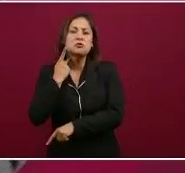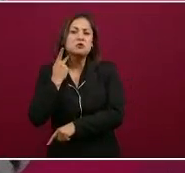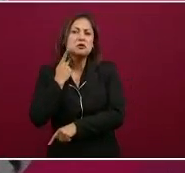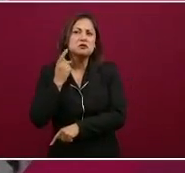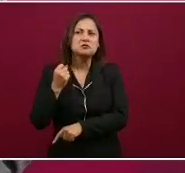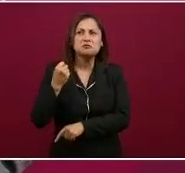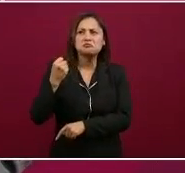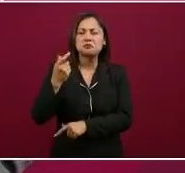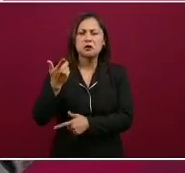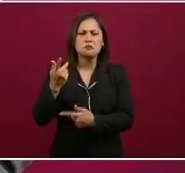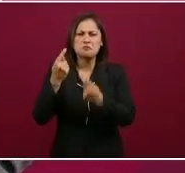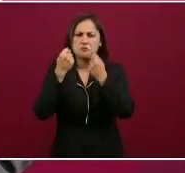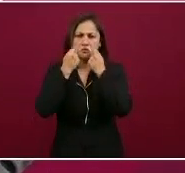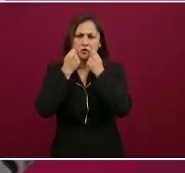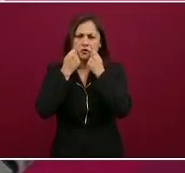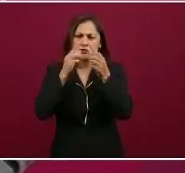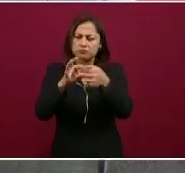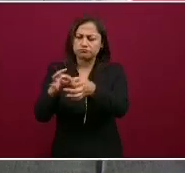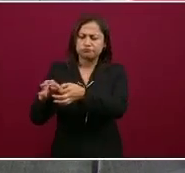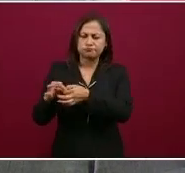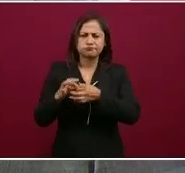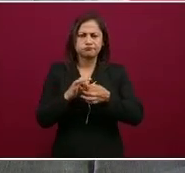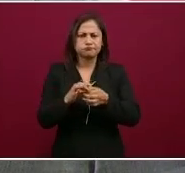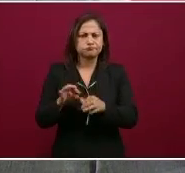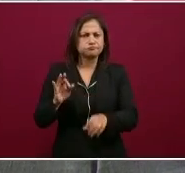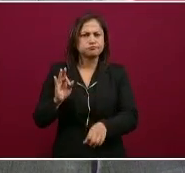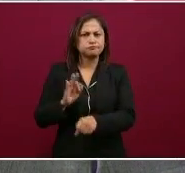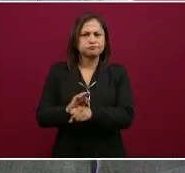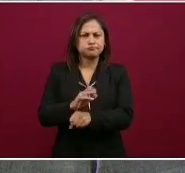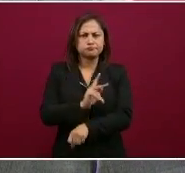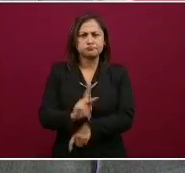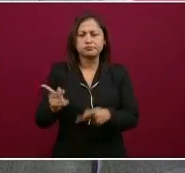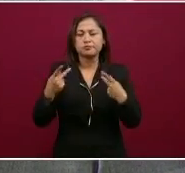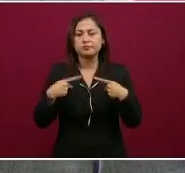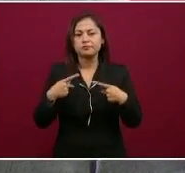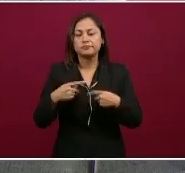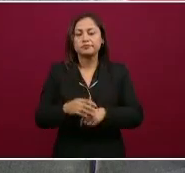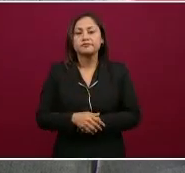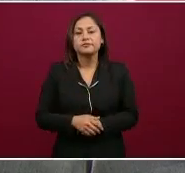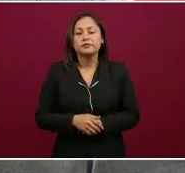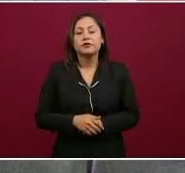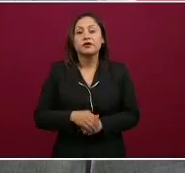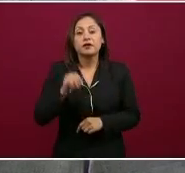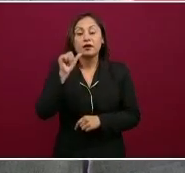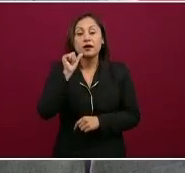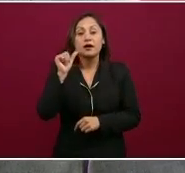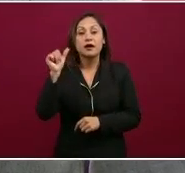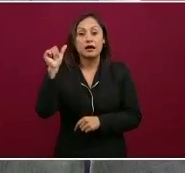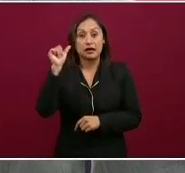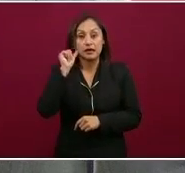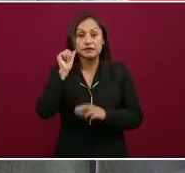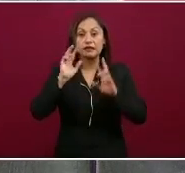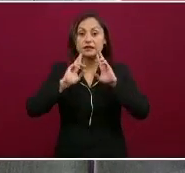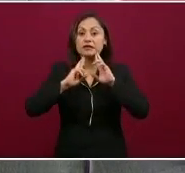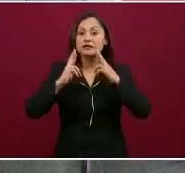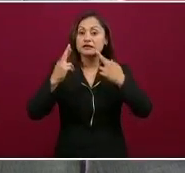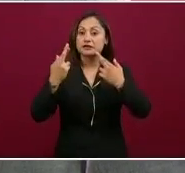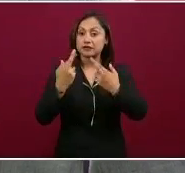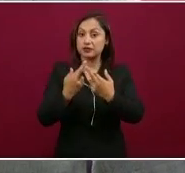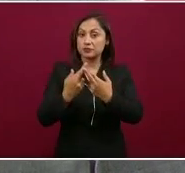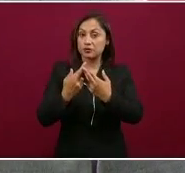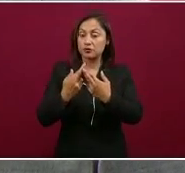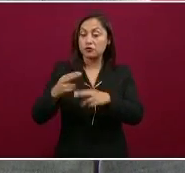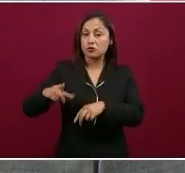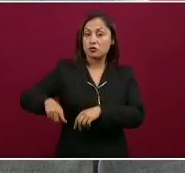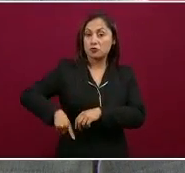partidistas. Y ayer fue un buen encuentro con los gobernadores surgidos del